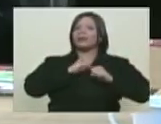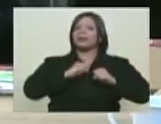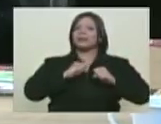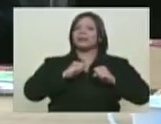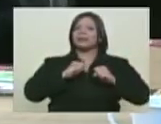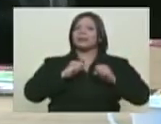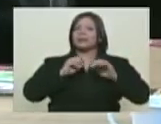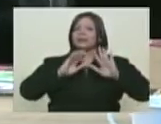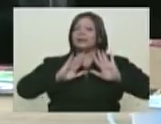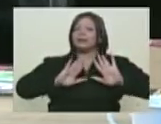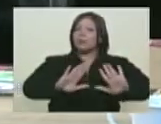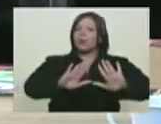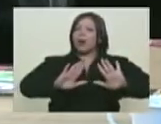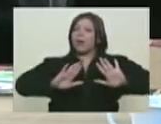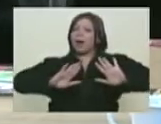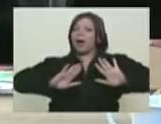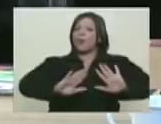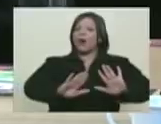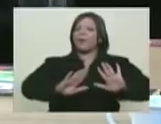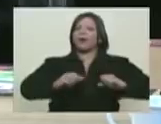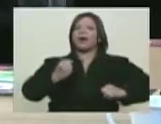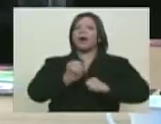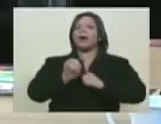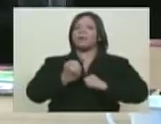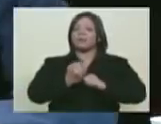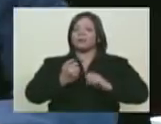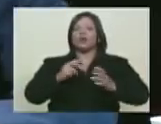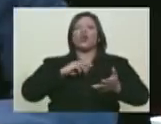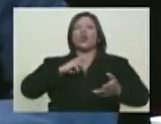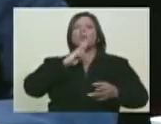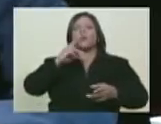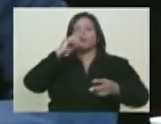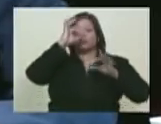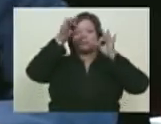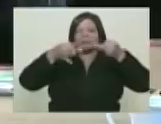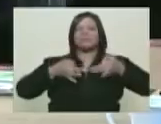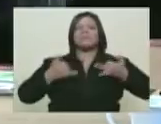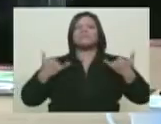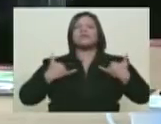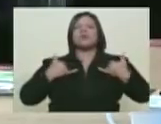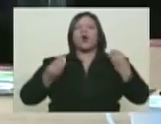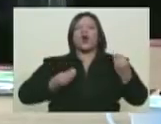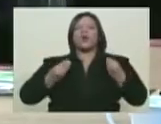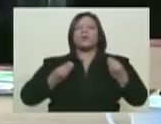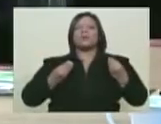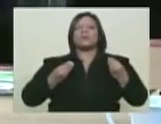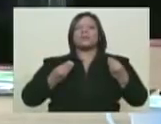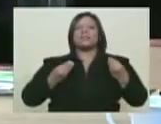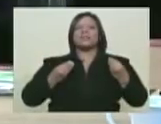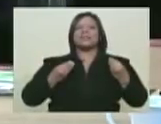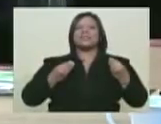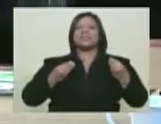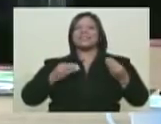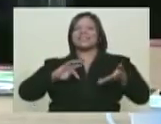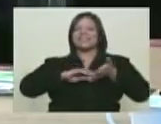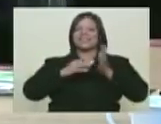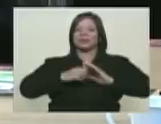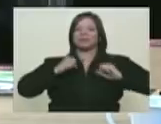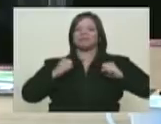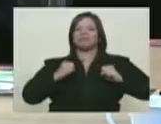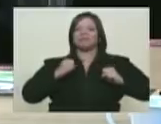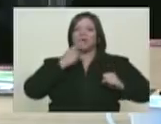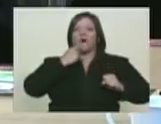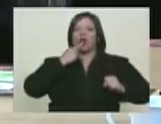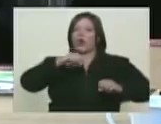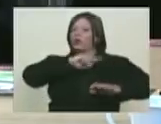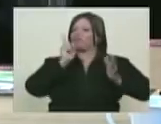losa que empujaba, que apoyaba. ¿Cómo te defines tú, Paco Ignacio? ecléctico, herético, rojo de